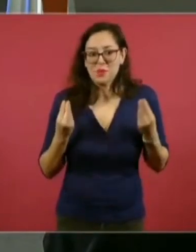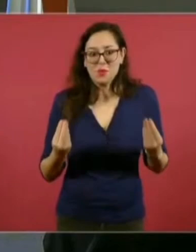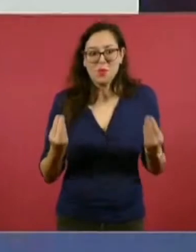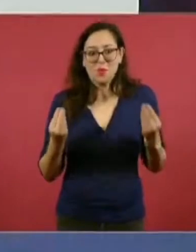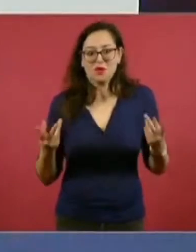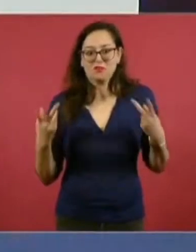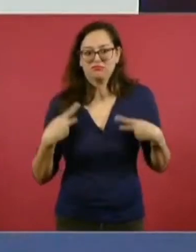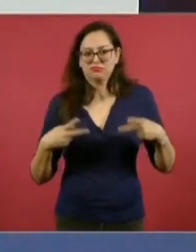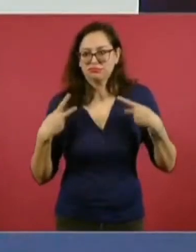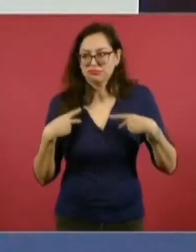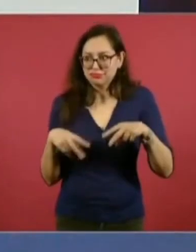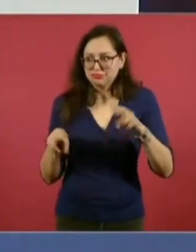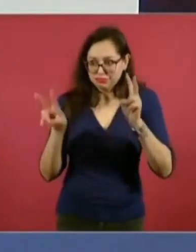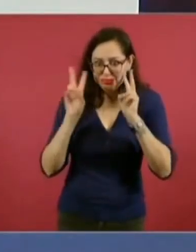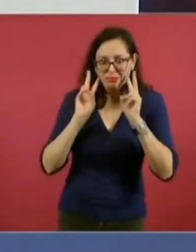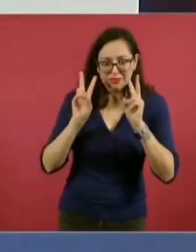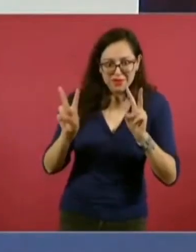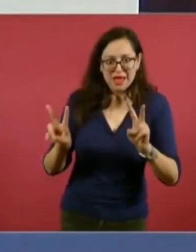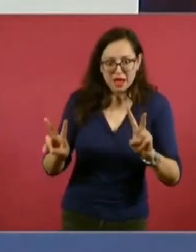formales,